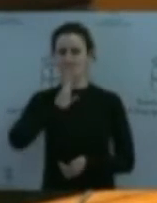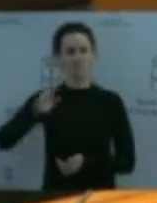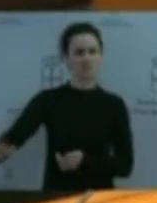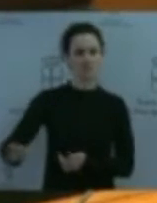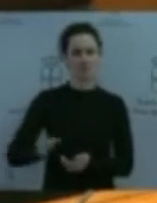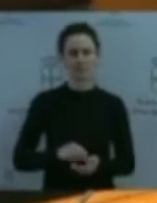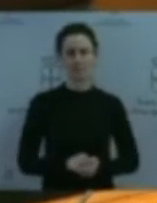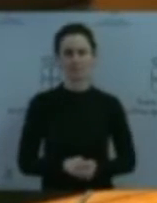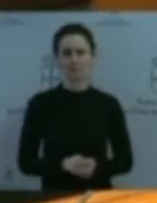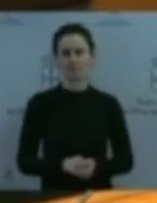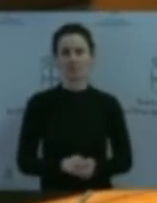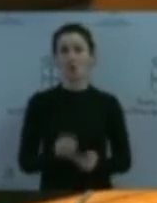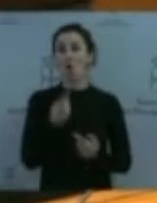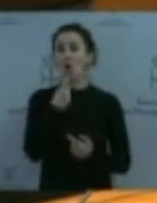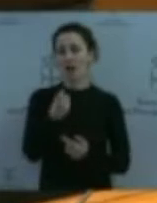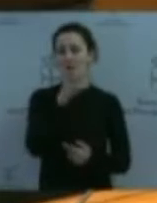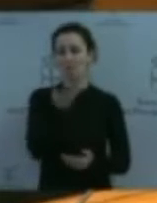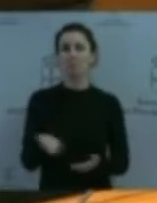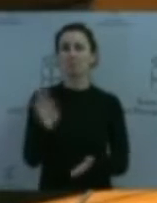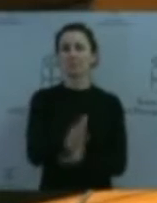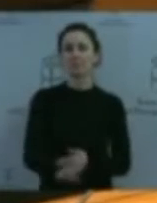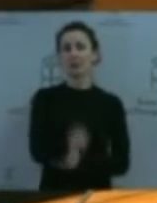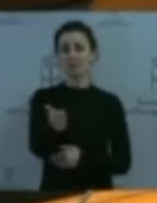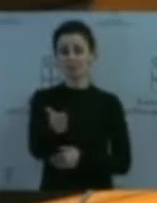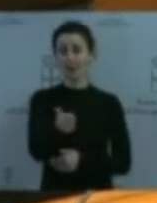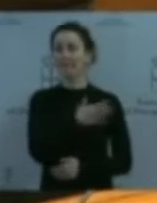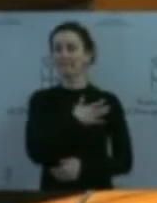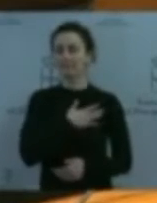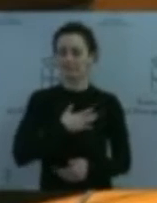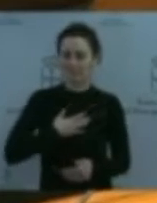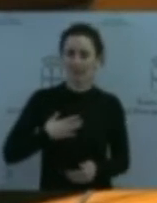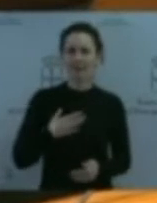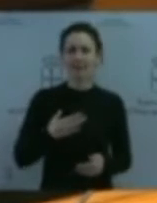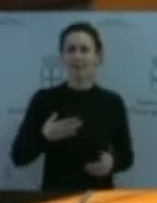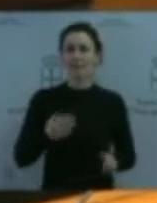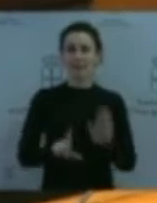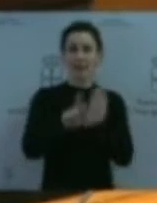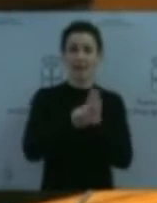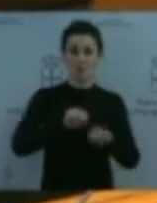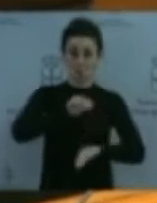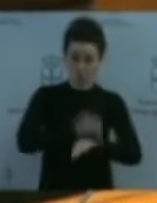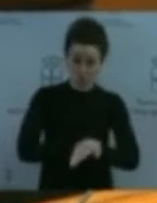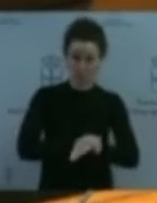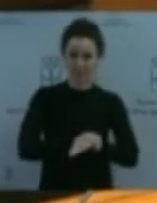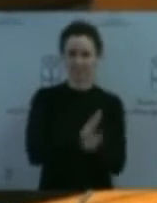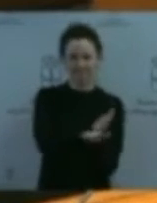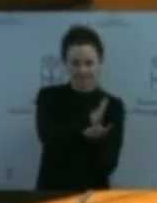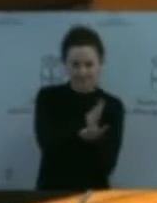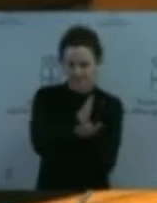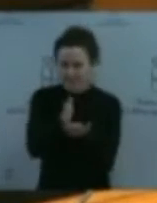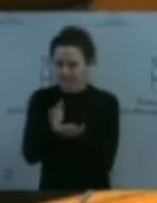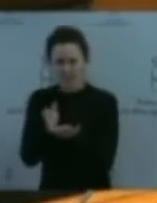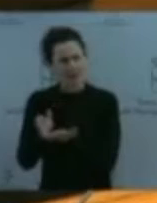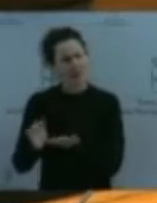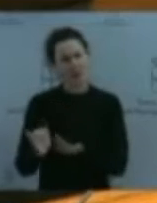se aprobó y que apostaba por cualquier vía legal, naturalmente, posible. Y las hay, y una de ellas es, como decíamos en